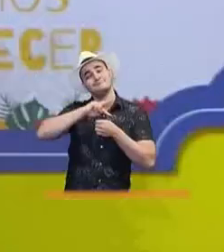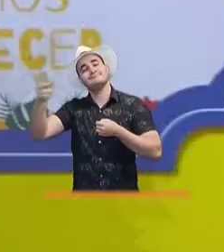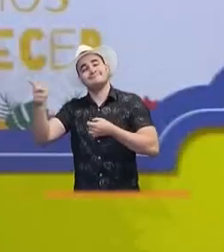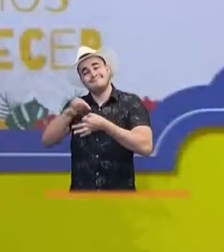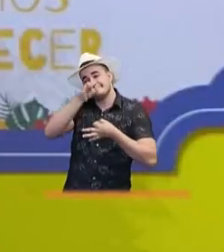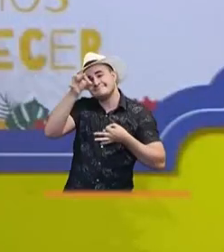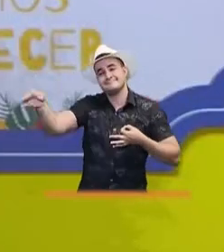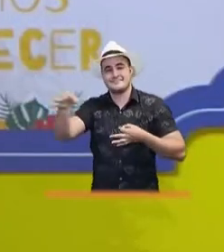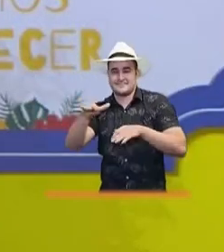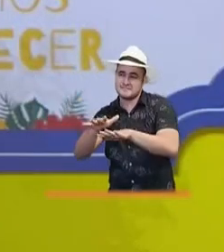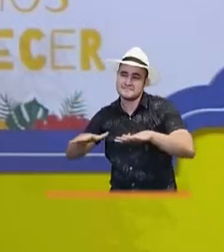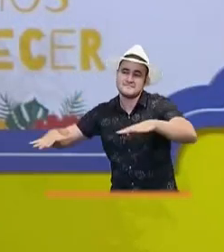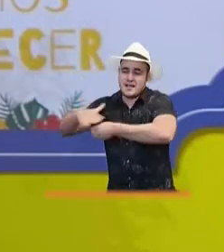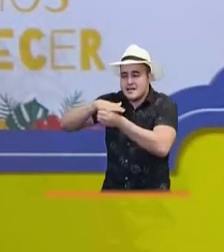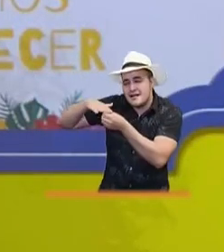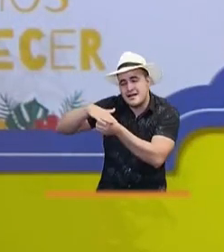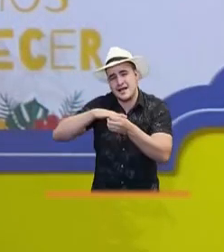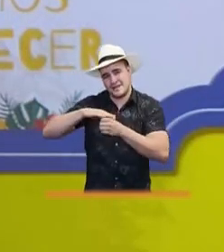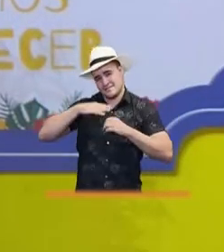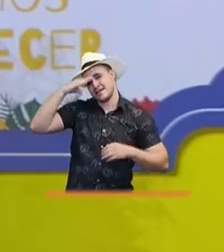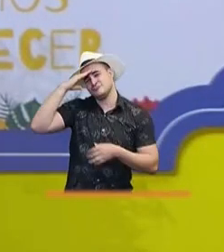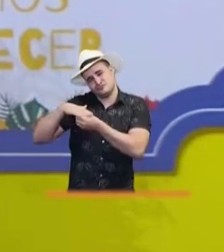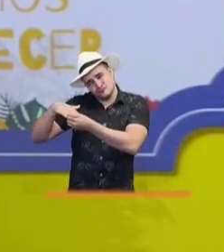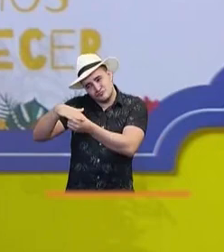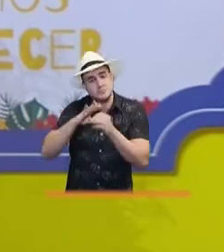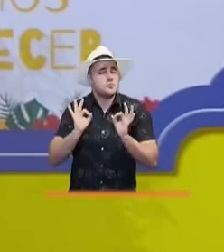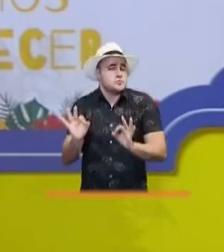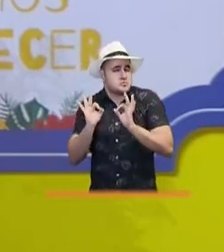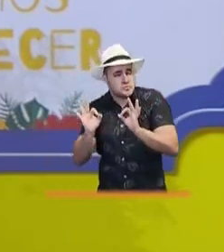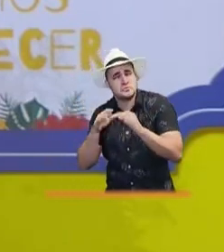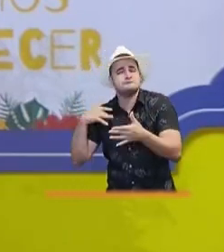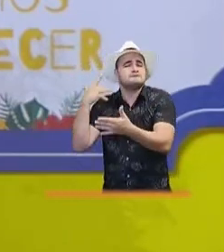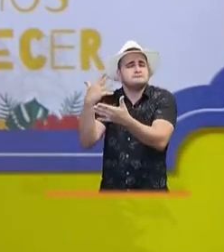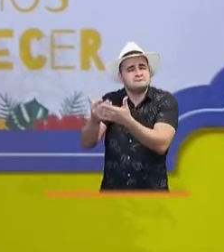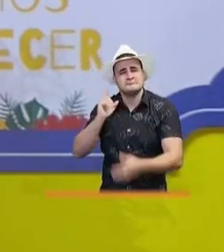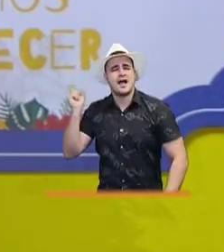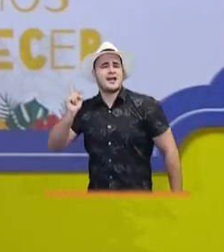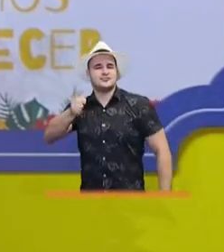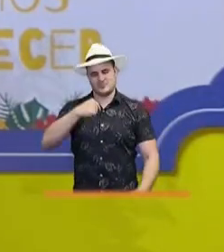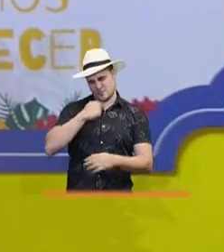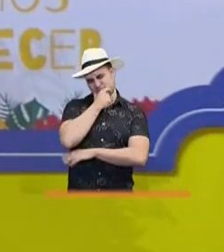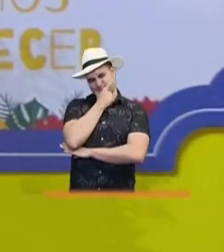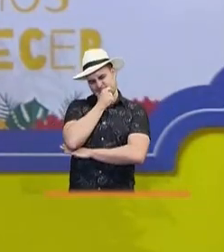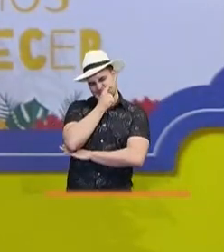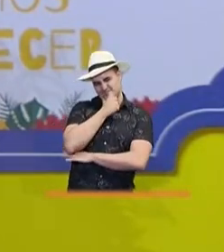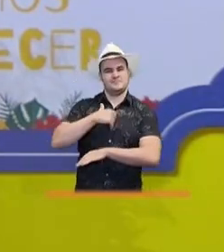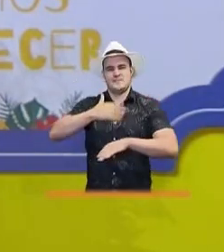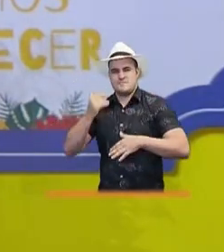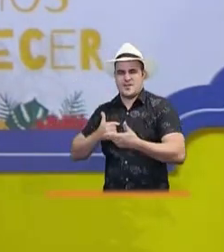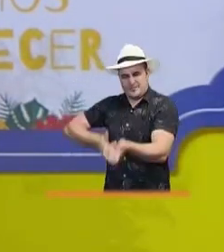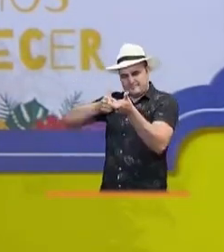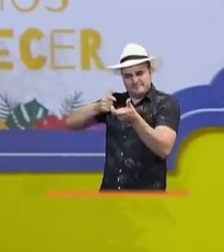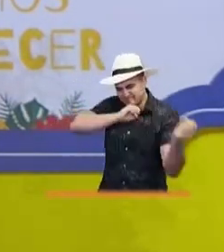Pedregal, un barrio humilde y moderno, donde decidí cambiar un